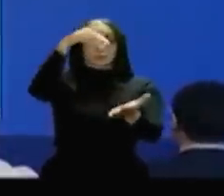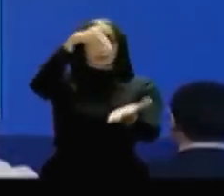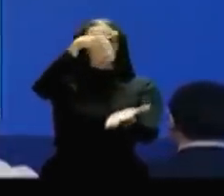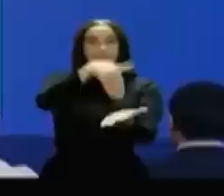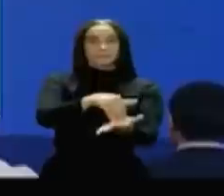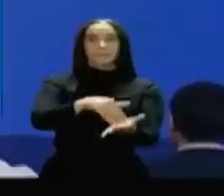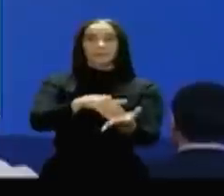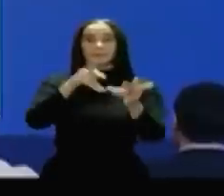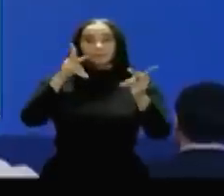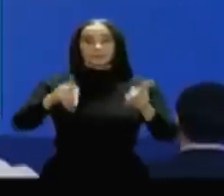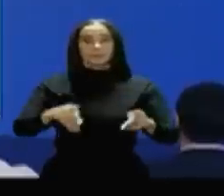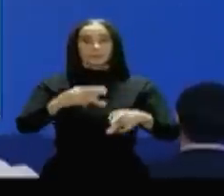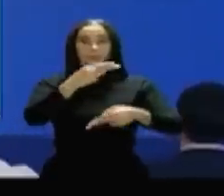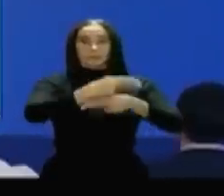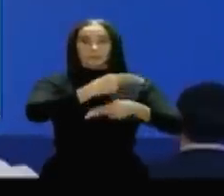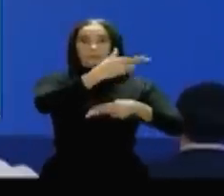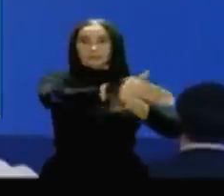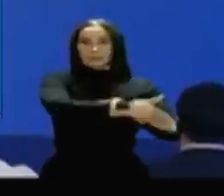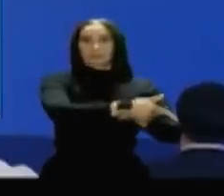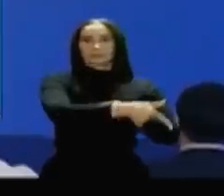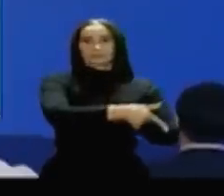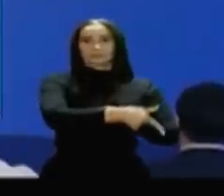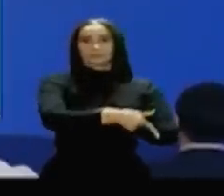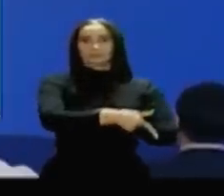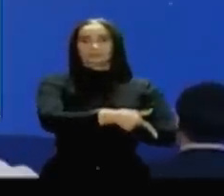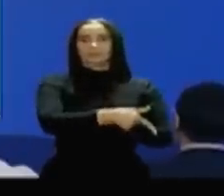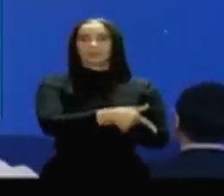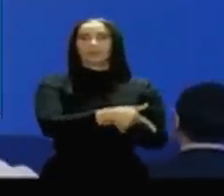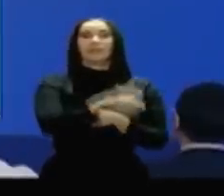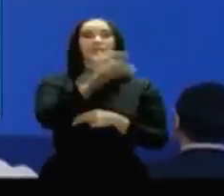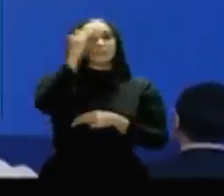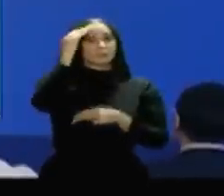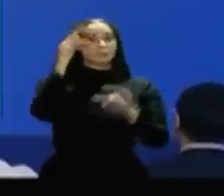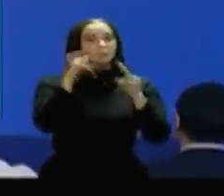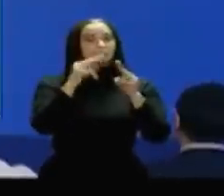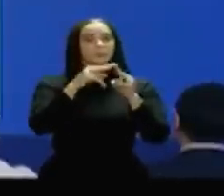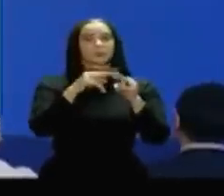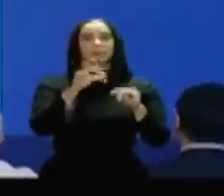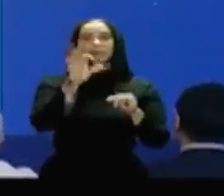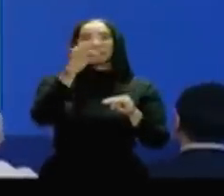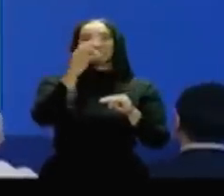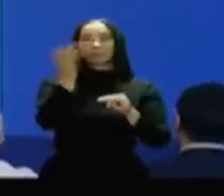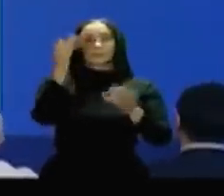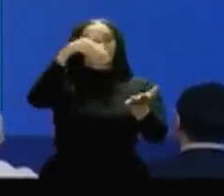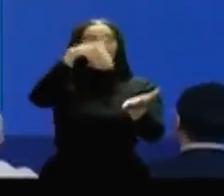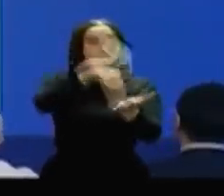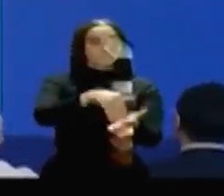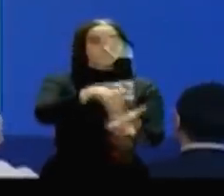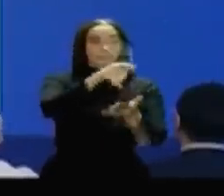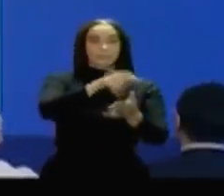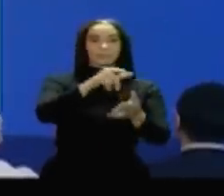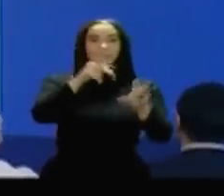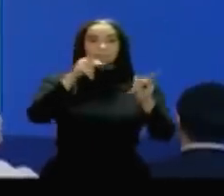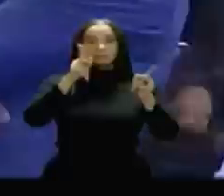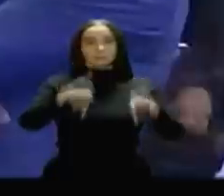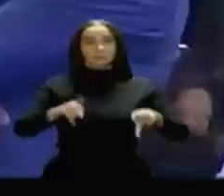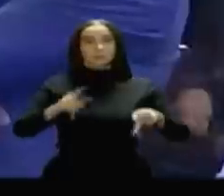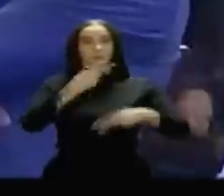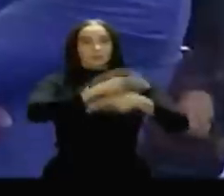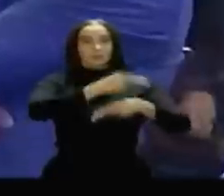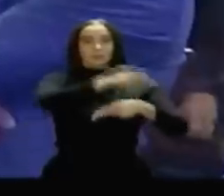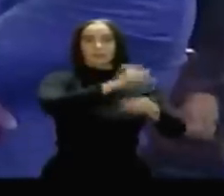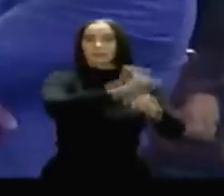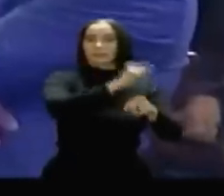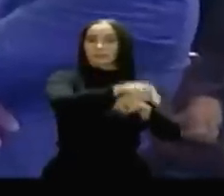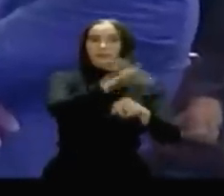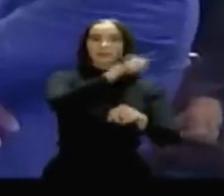río Masacre, depredación, ustedes van a encontrar las constantes denuncias que se han hecho de cómo se